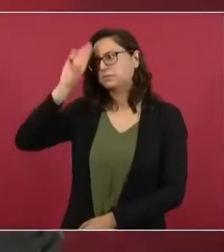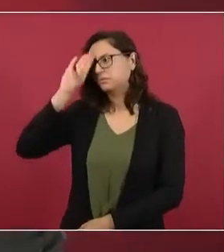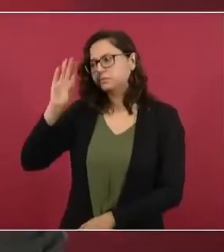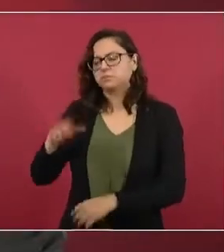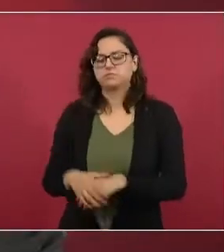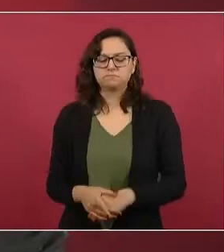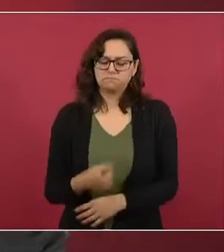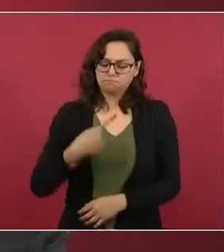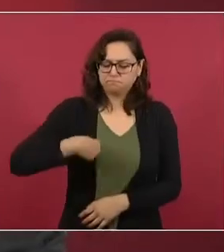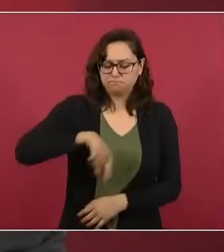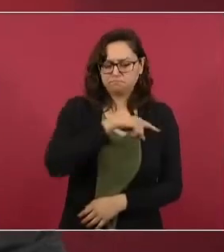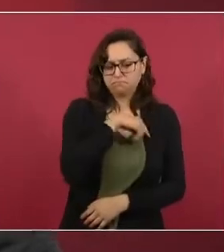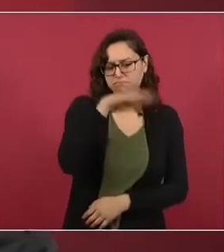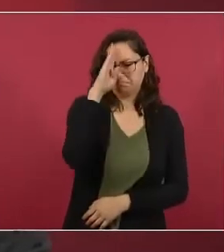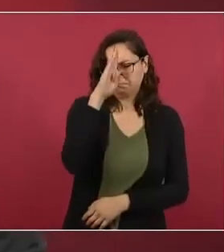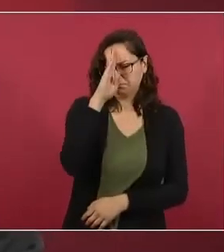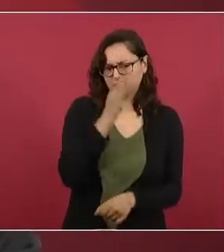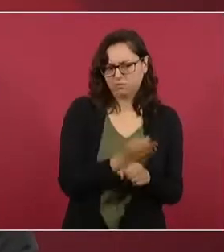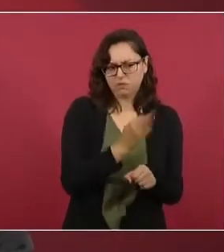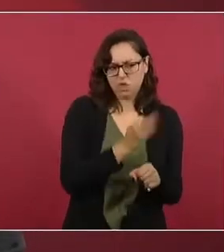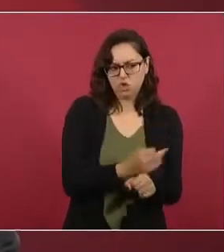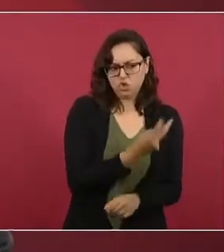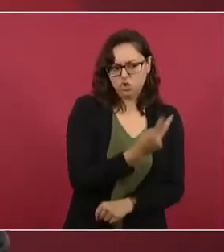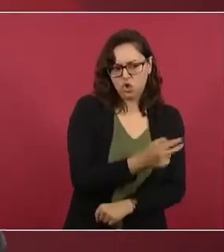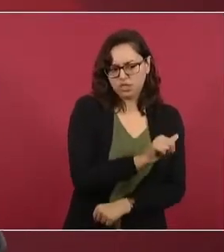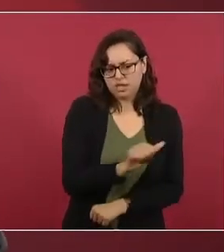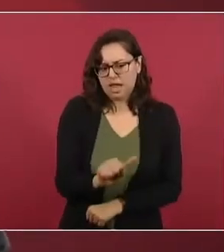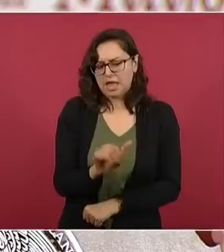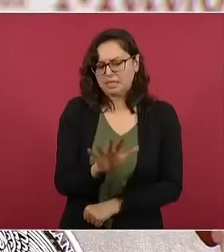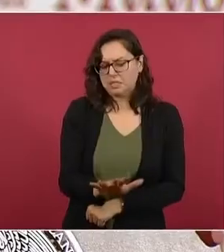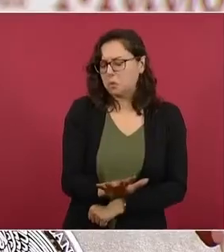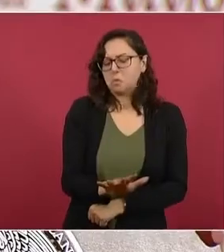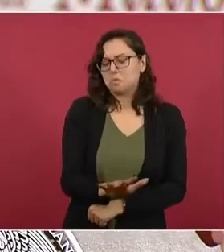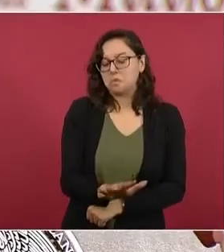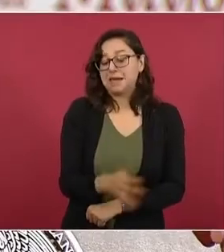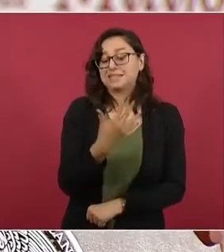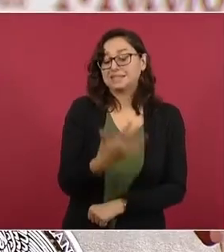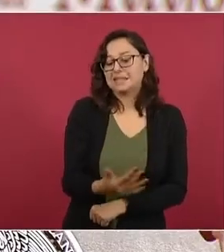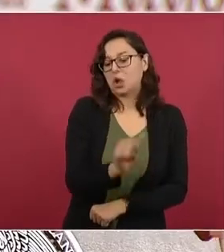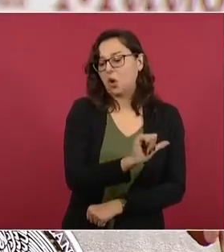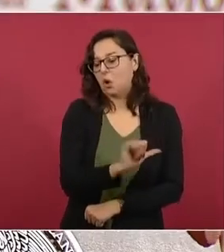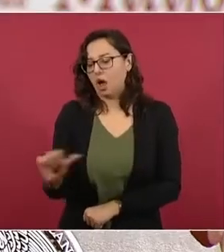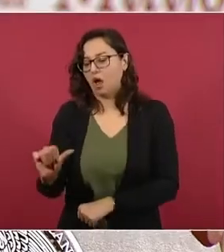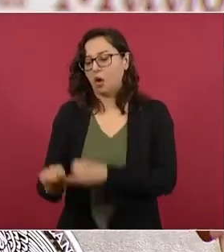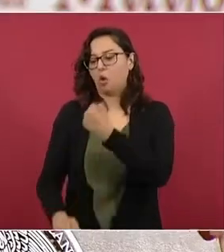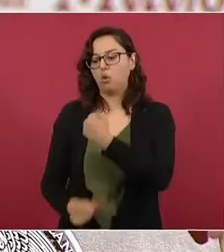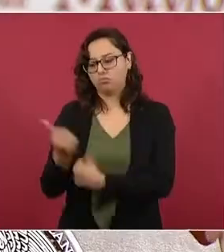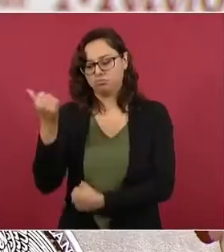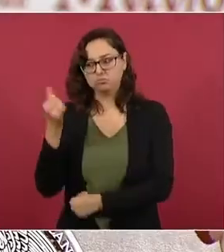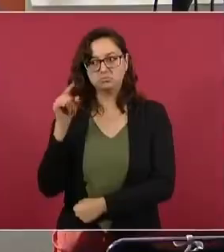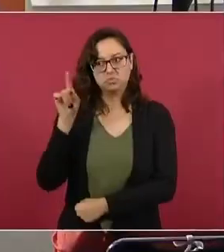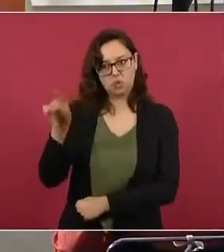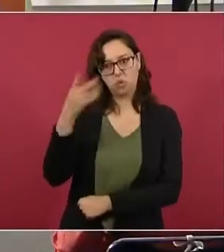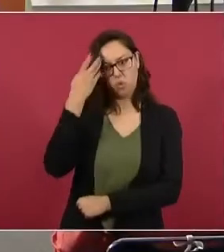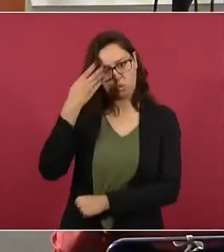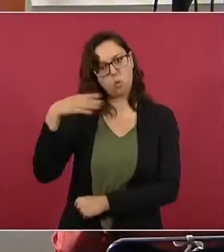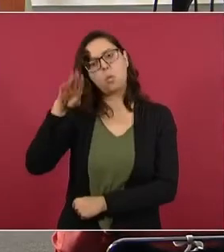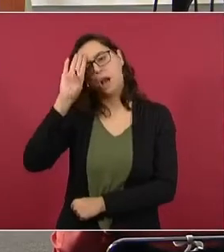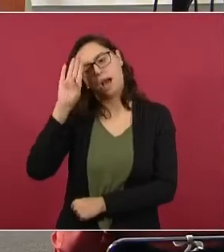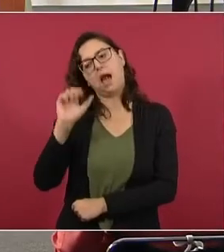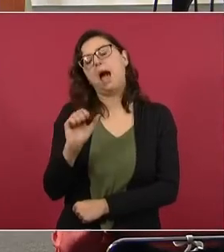5 a 11, pero vacuna Abdala podría ser una excelente opción. La vacuna Sinovac se ha utilizado en